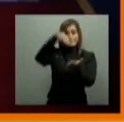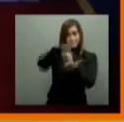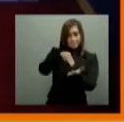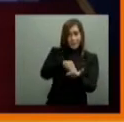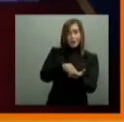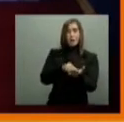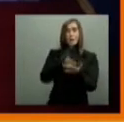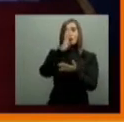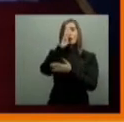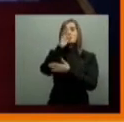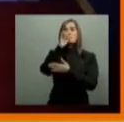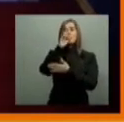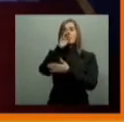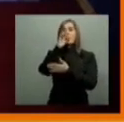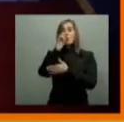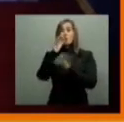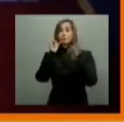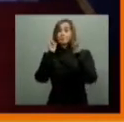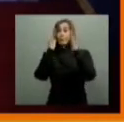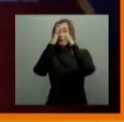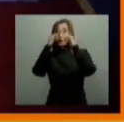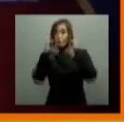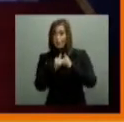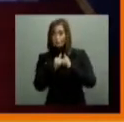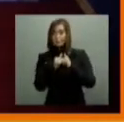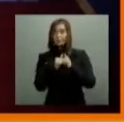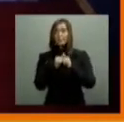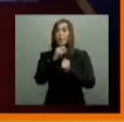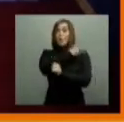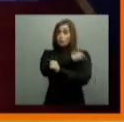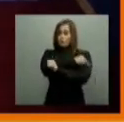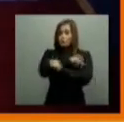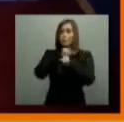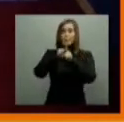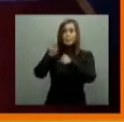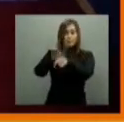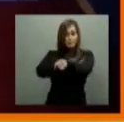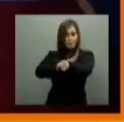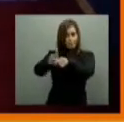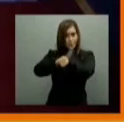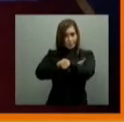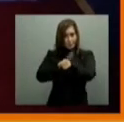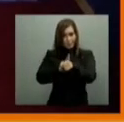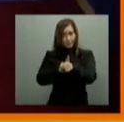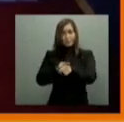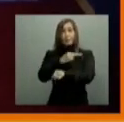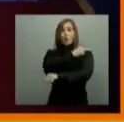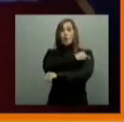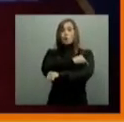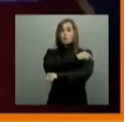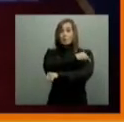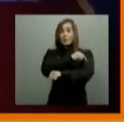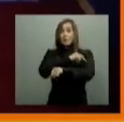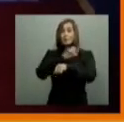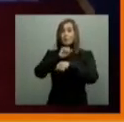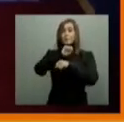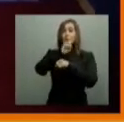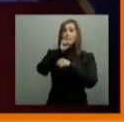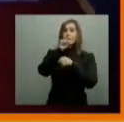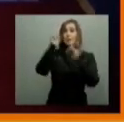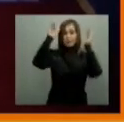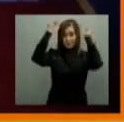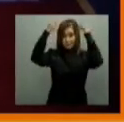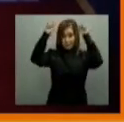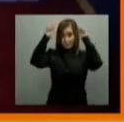temas importantes de una sociedad que crece cada día de una sociedad que avanza cada día no somos referentes ni